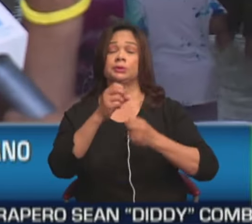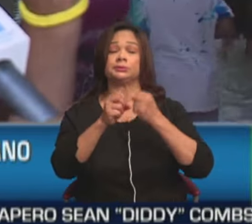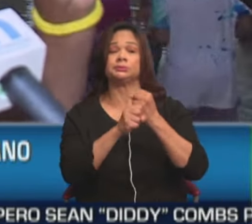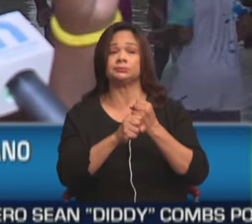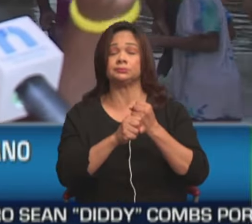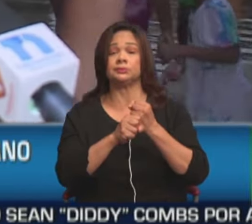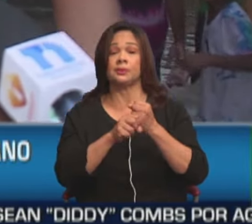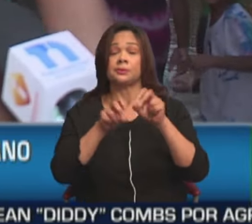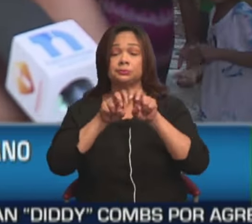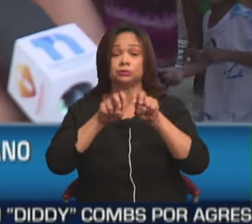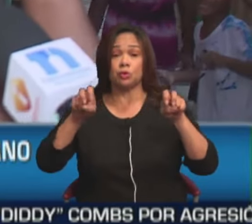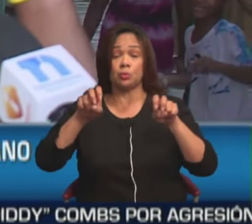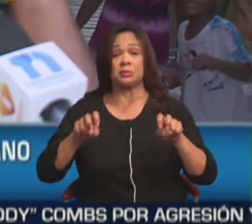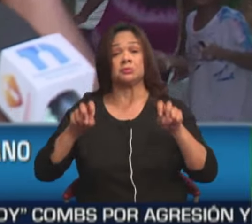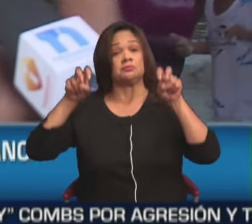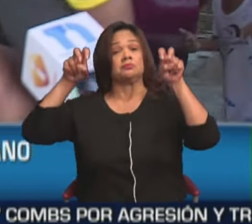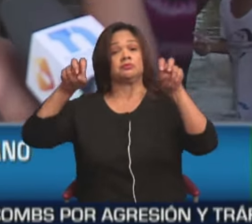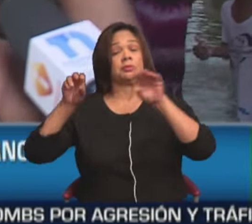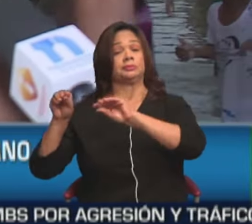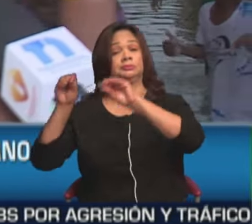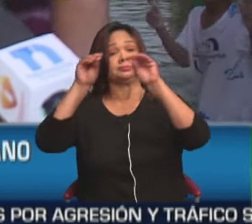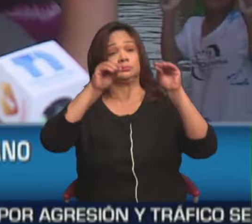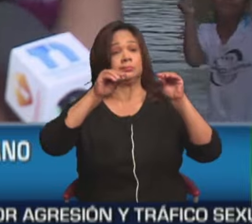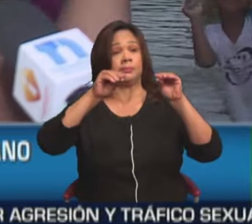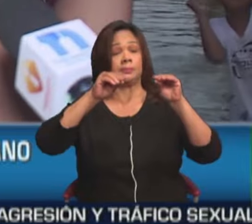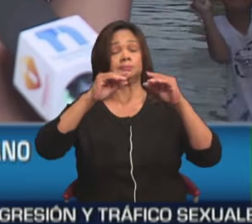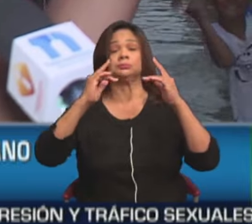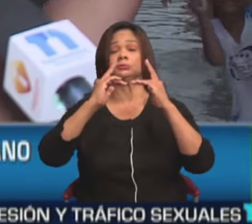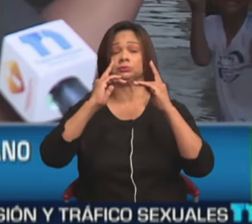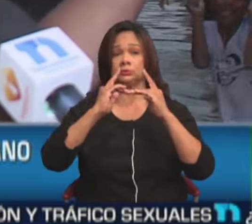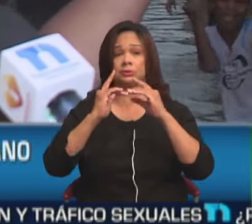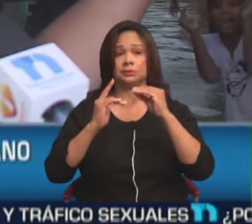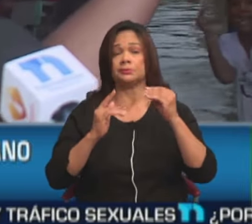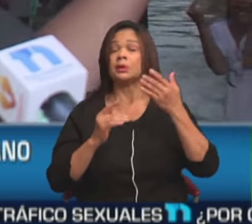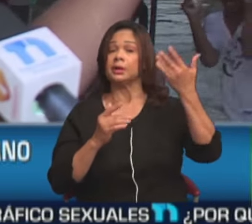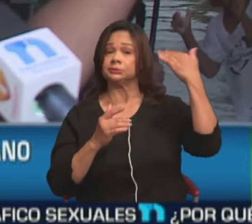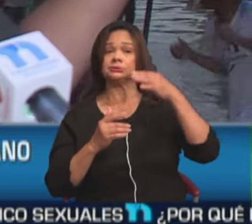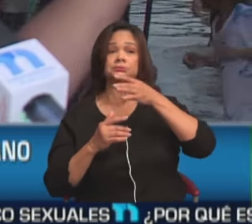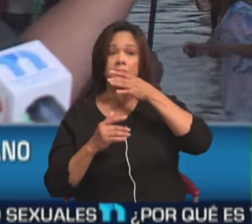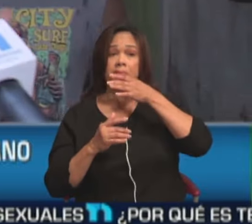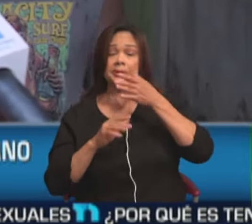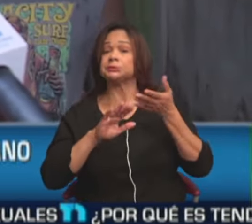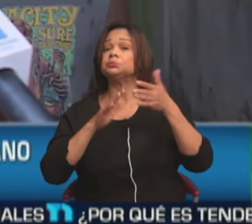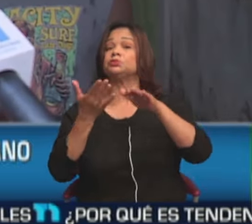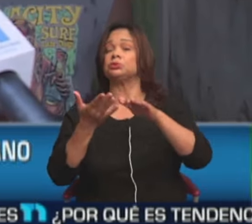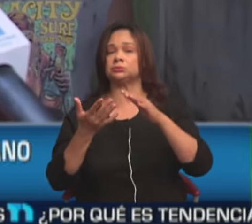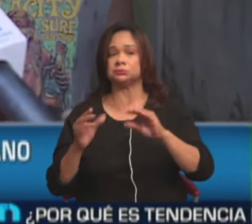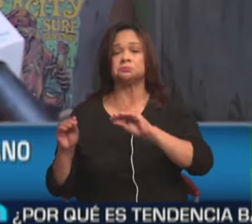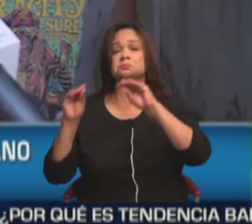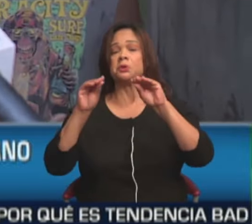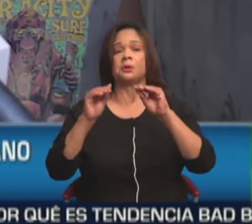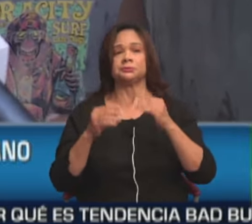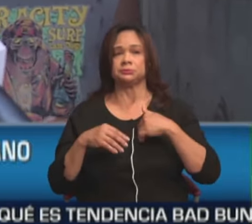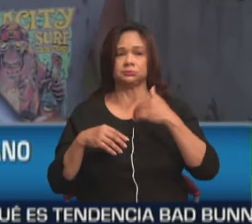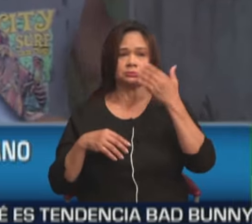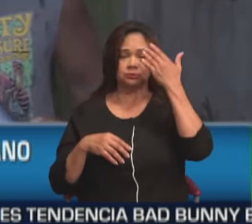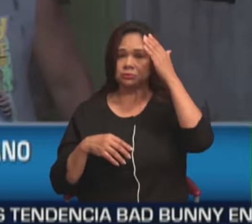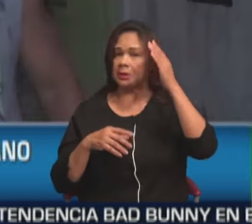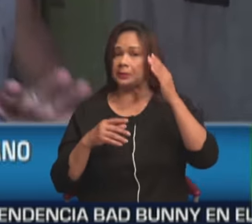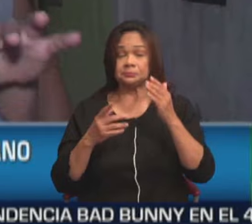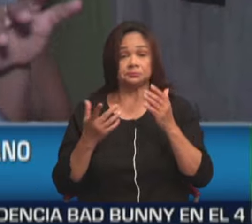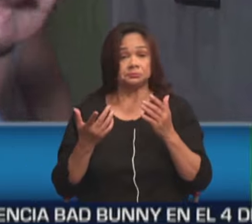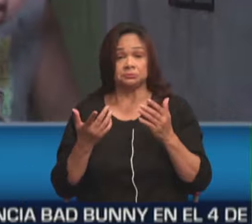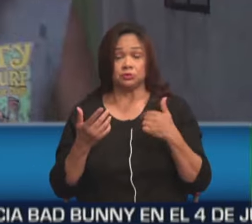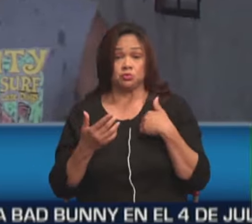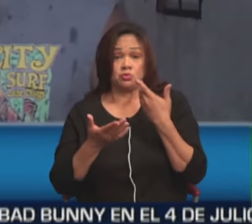muebles levantados y y el comedor en una cama que era de mi mamá que ya murió yo soy una que no estaba en mi casa y